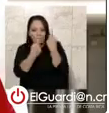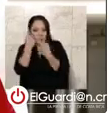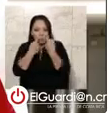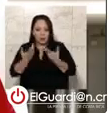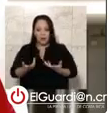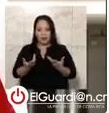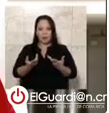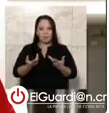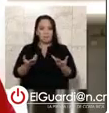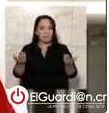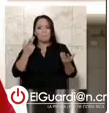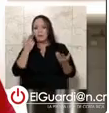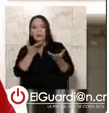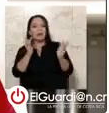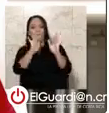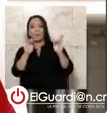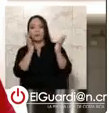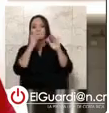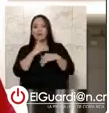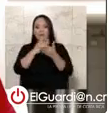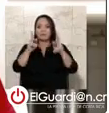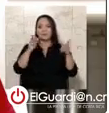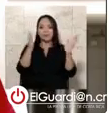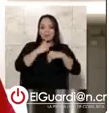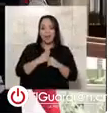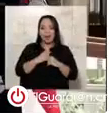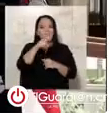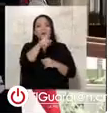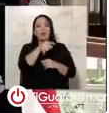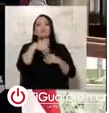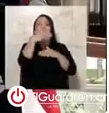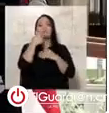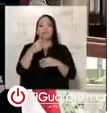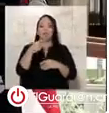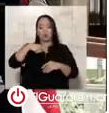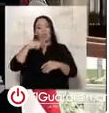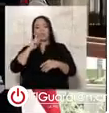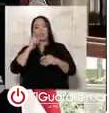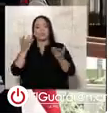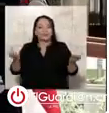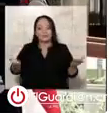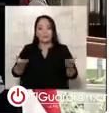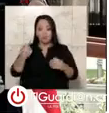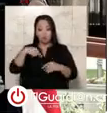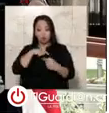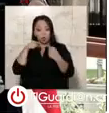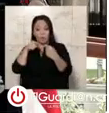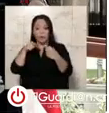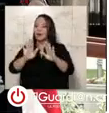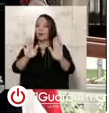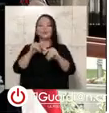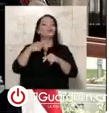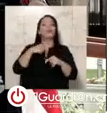no vienen a preguntar y nos dicen mentirosos. Entonces, nuestra obligación no es pelear. Yo no estoy